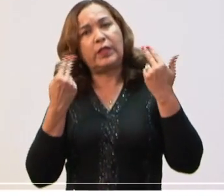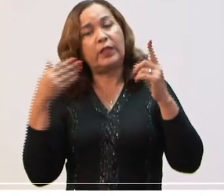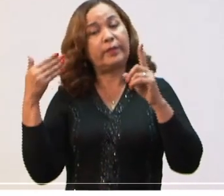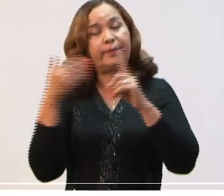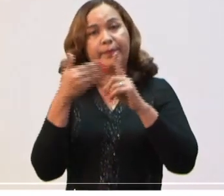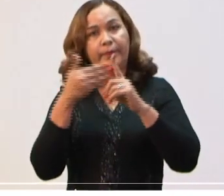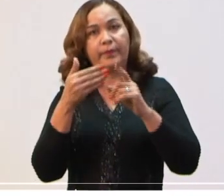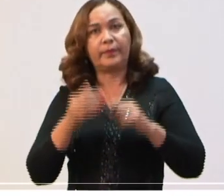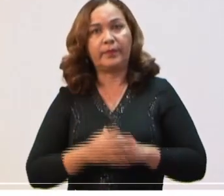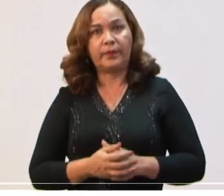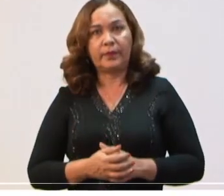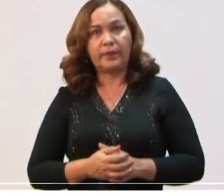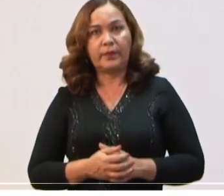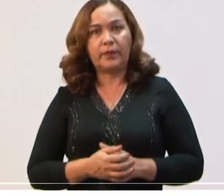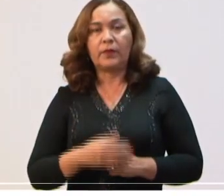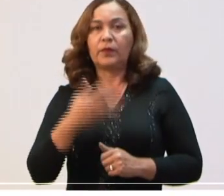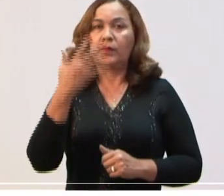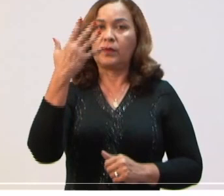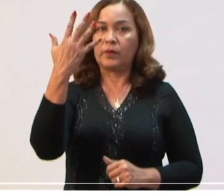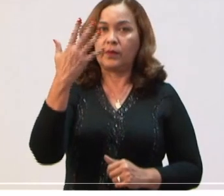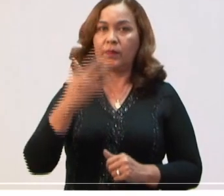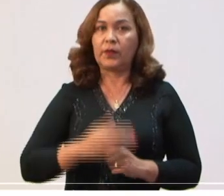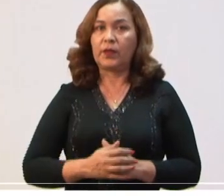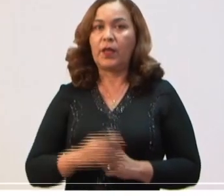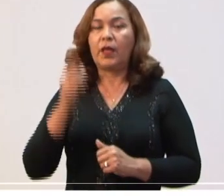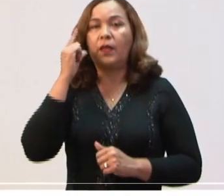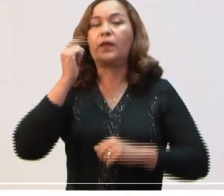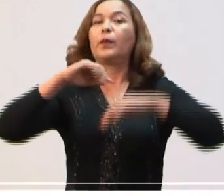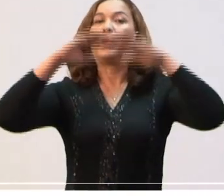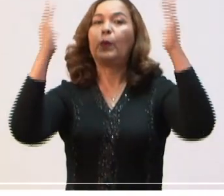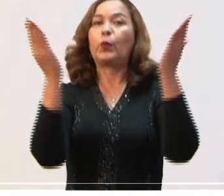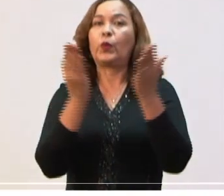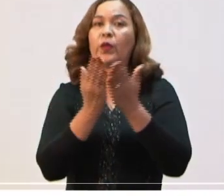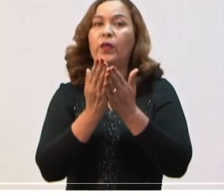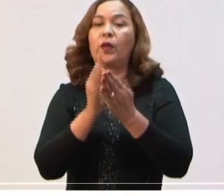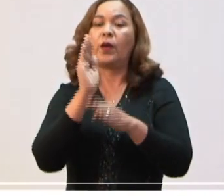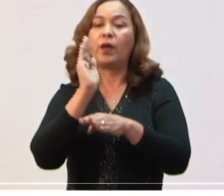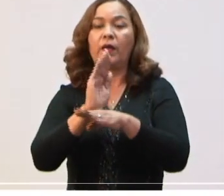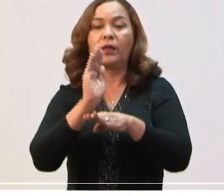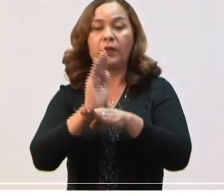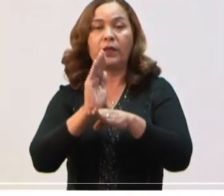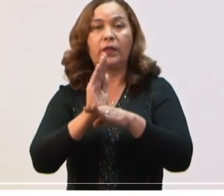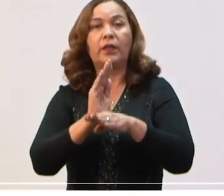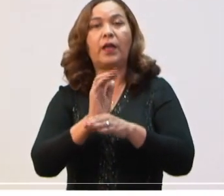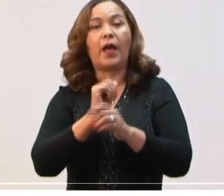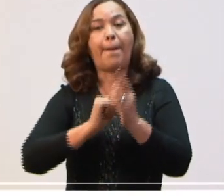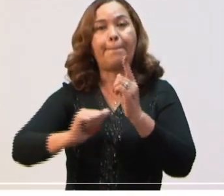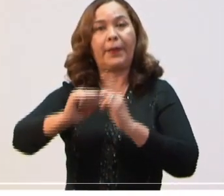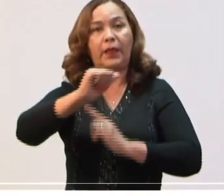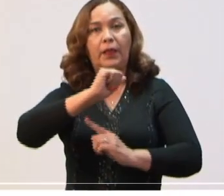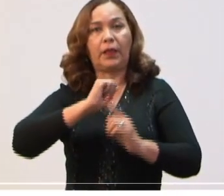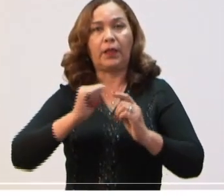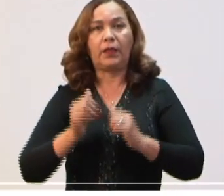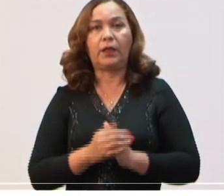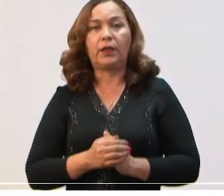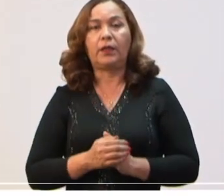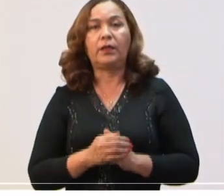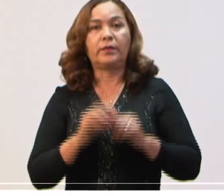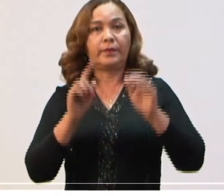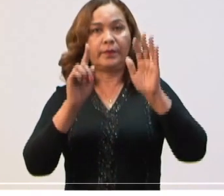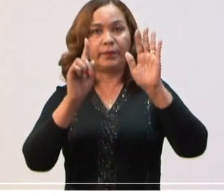de agresión día 5 día mundial de la conservación y el ambiente